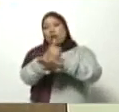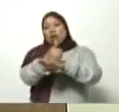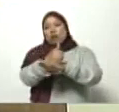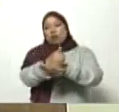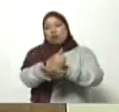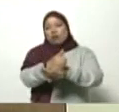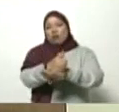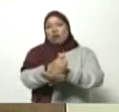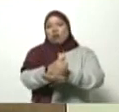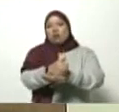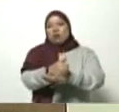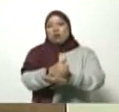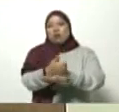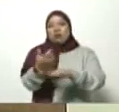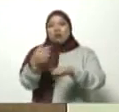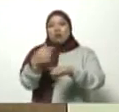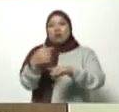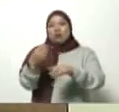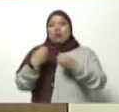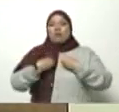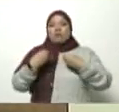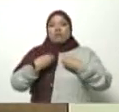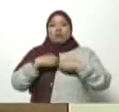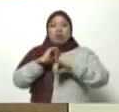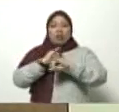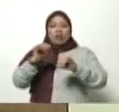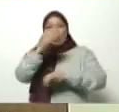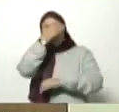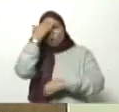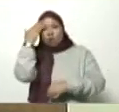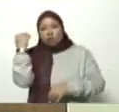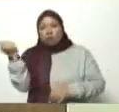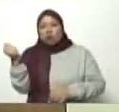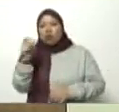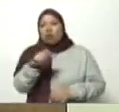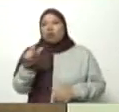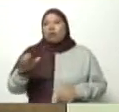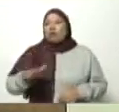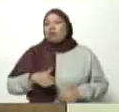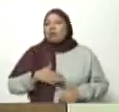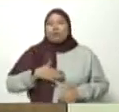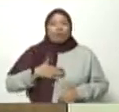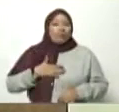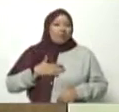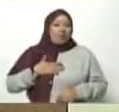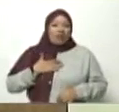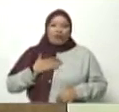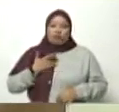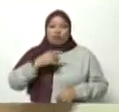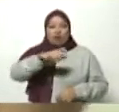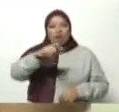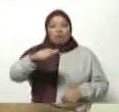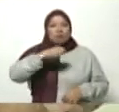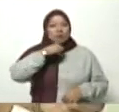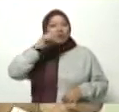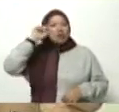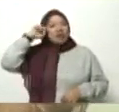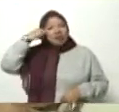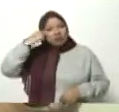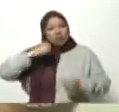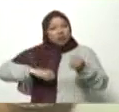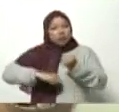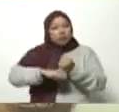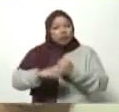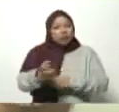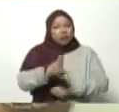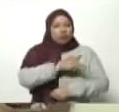para, como dijo él, enterrarlo en vida. Y no pudieron enterrarlo en vida. Y ahí está Lula otra vez. Es